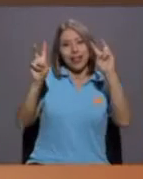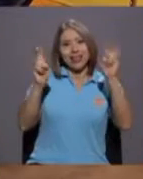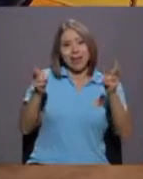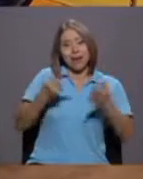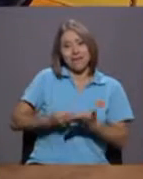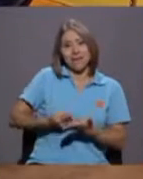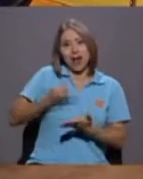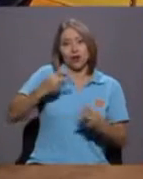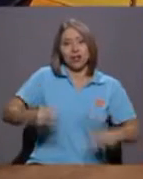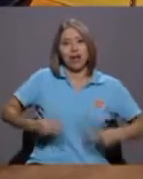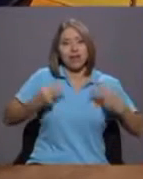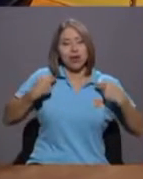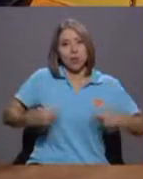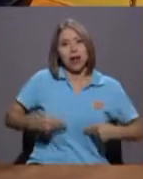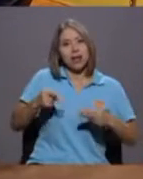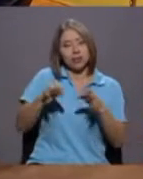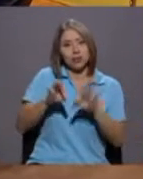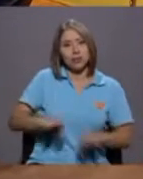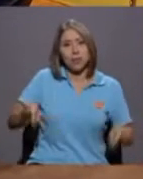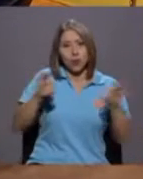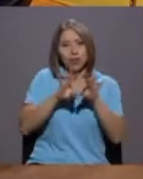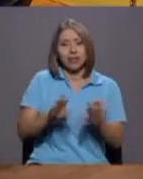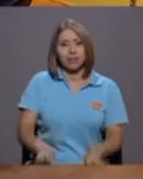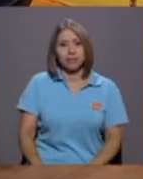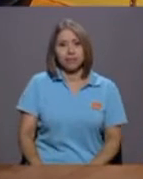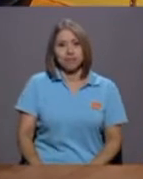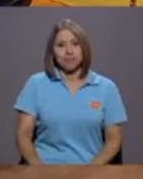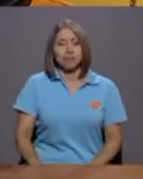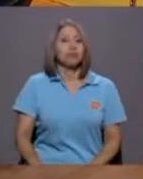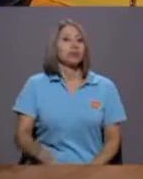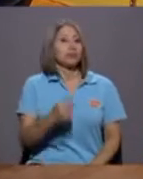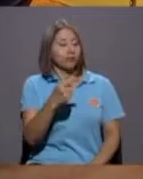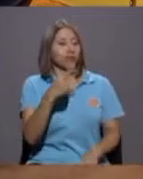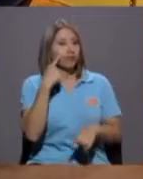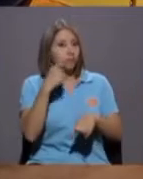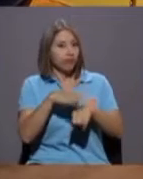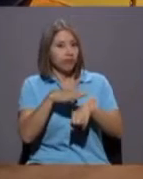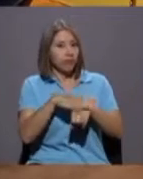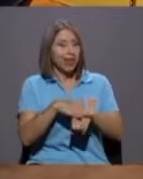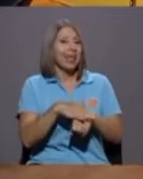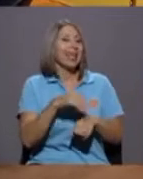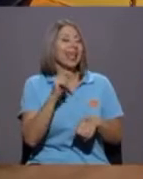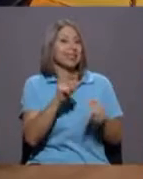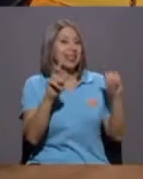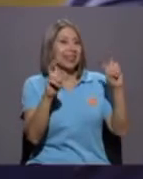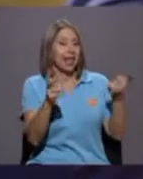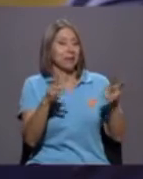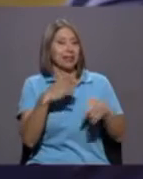importante. Y déjeme, tal vez, dado que es un tema de la profesión,